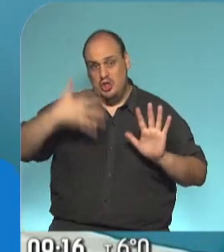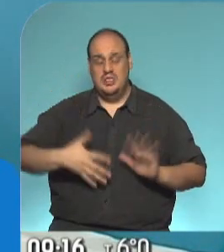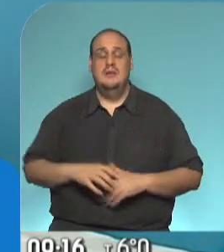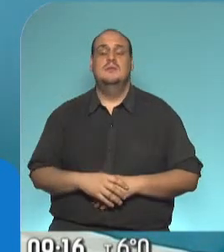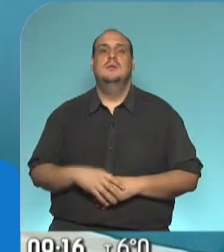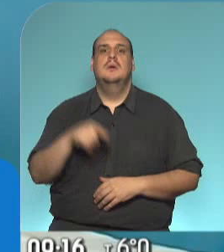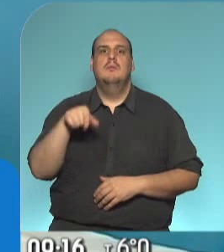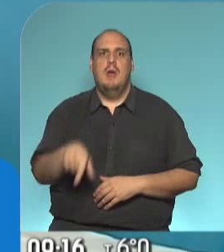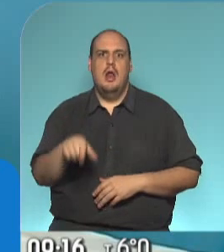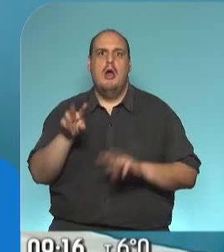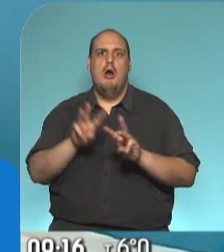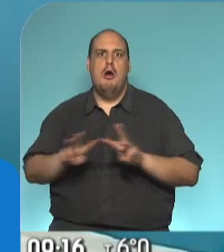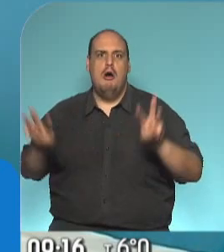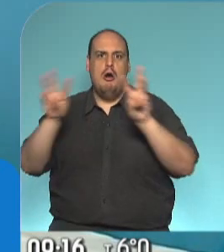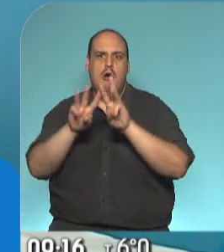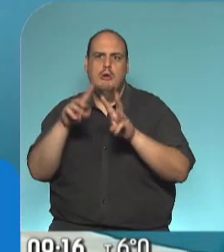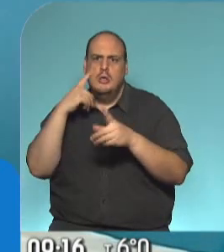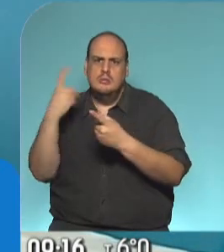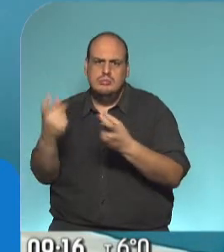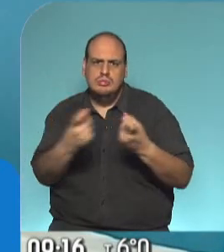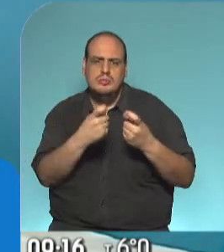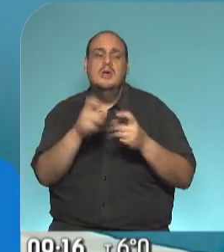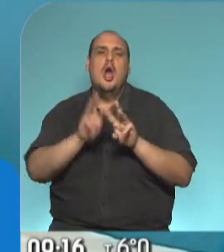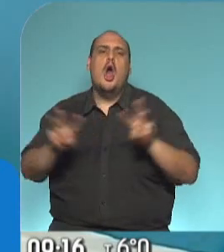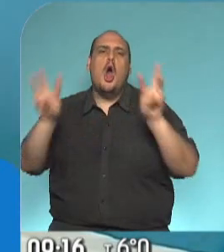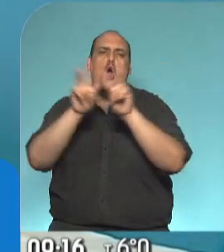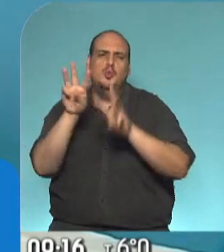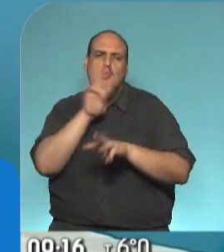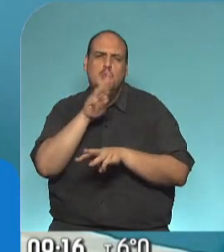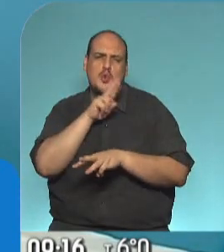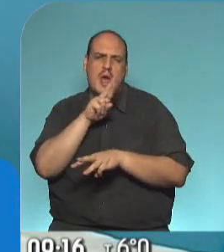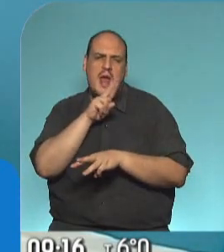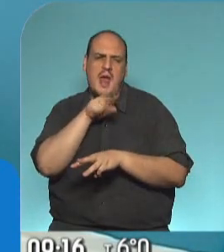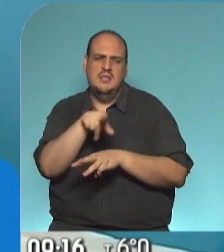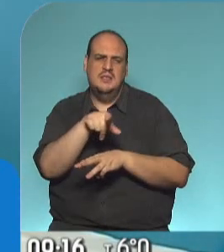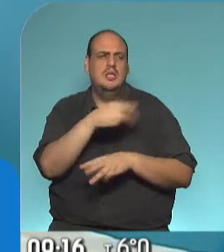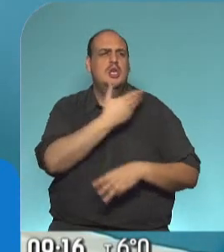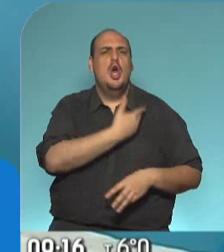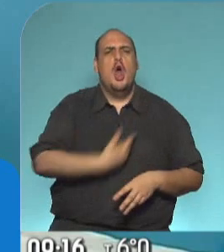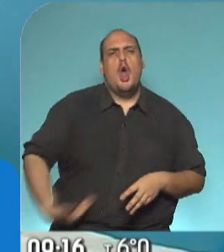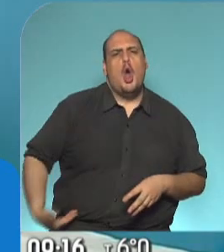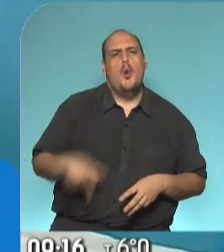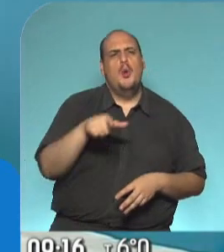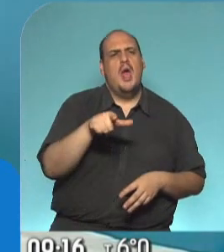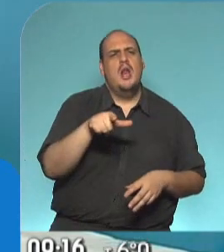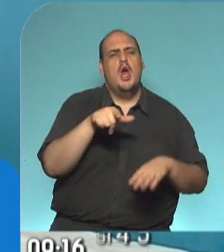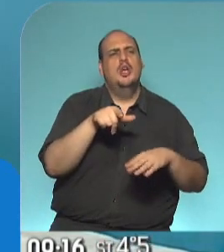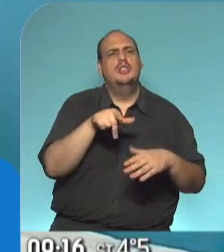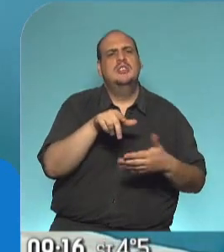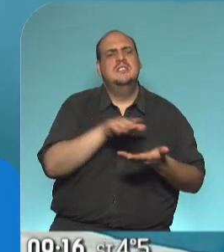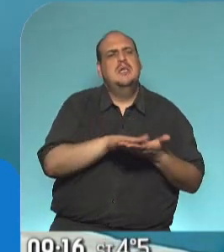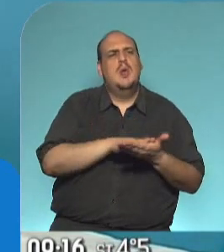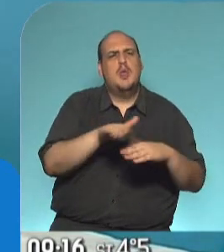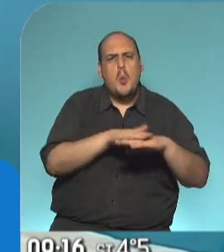que evalúa en este caso claramente ONU Mujeres es qué gobierno no solamente tiene la situación de base de mayor